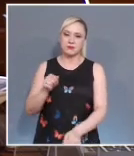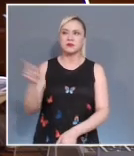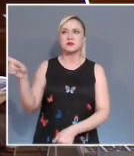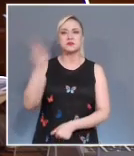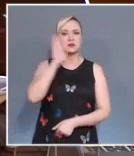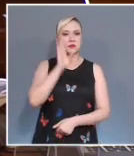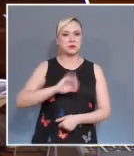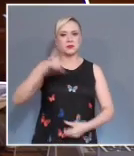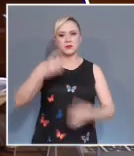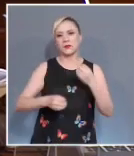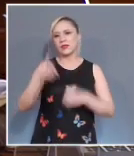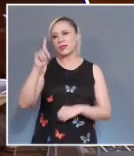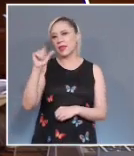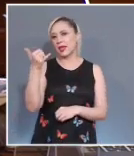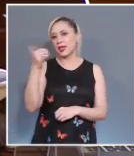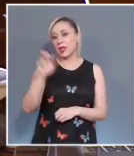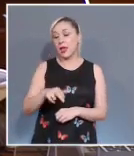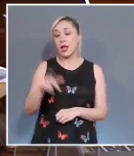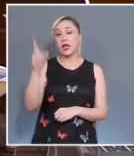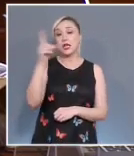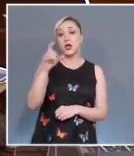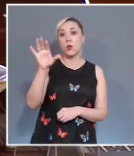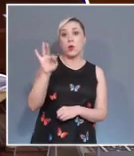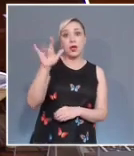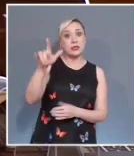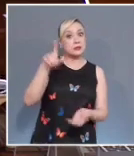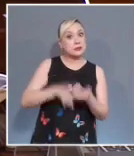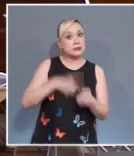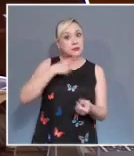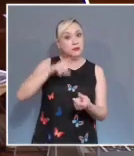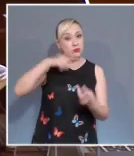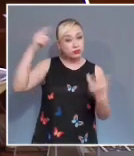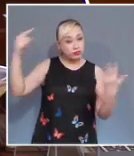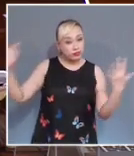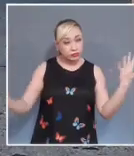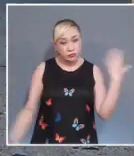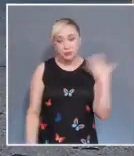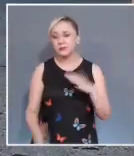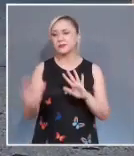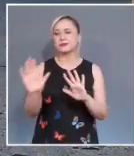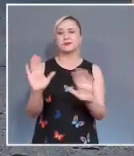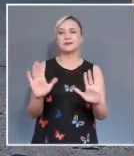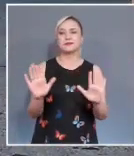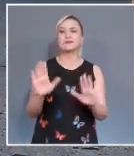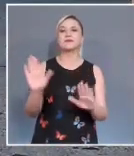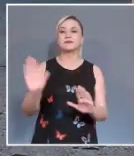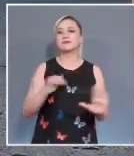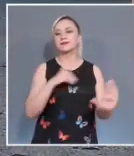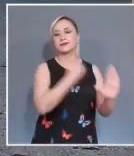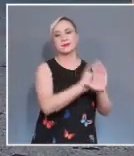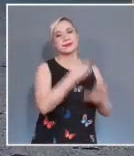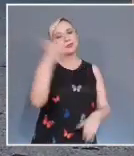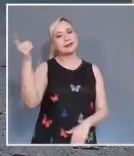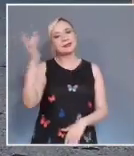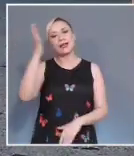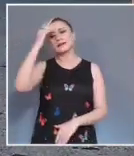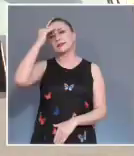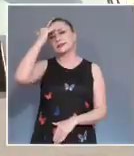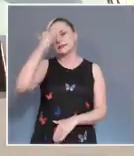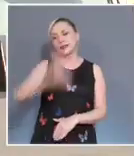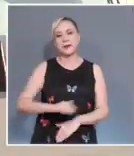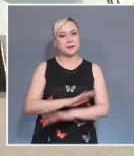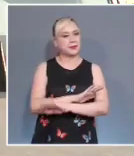las 147 controversias constitucionales promovidas contra dicho decreto al quedarse sin